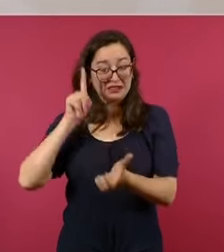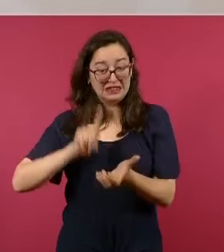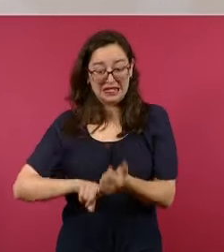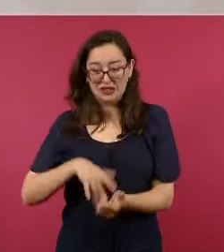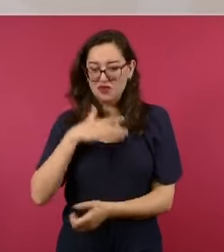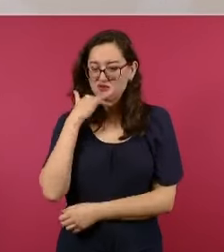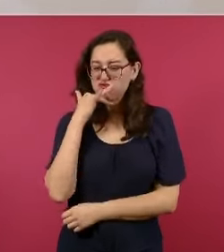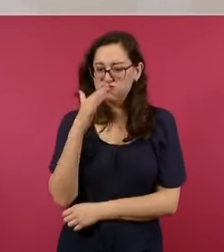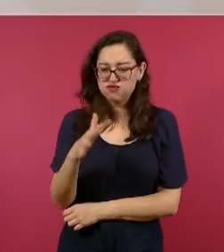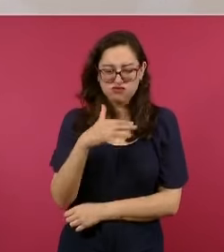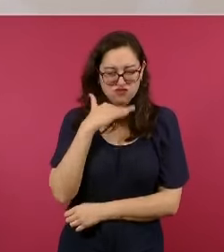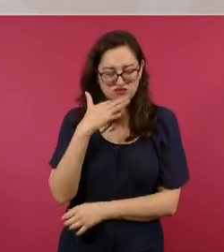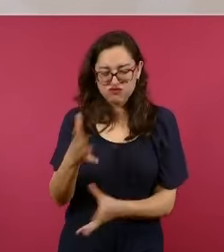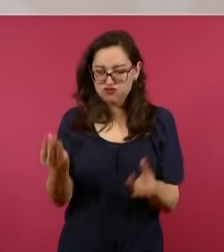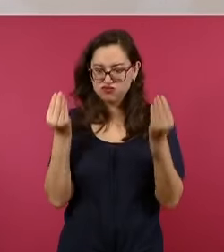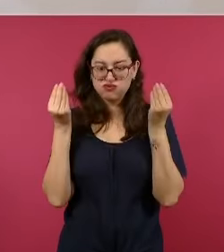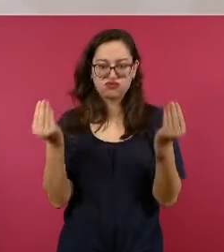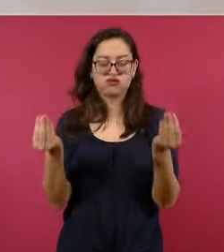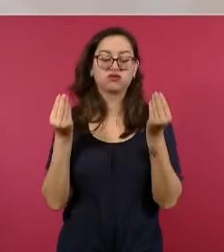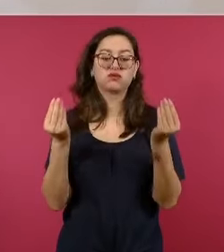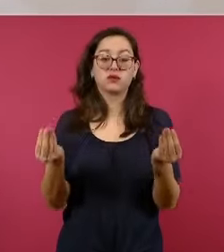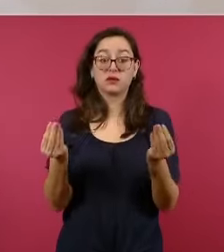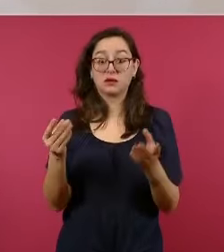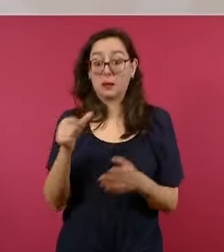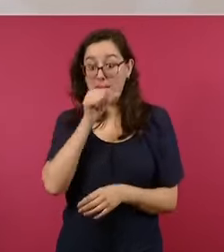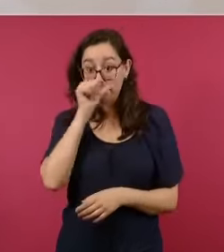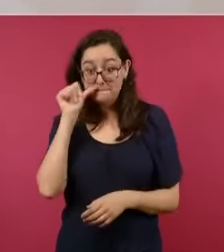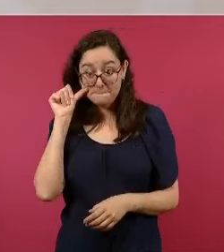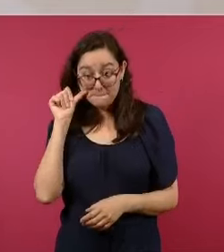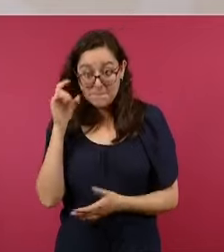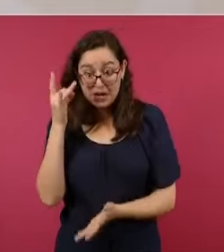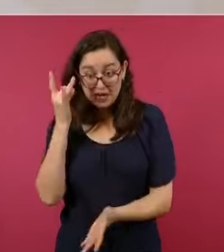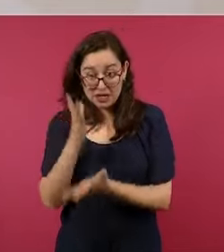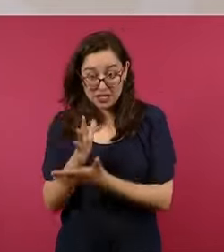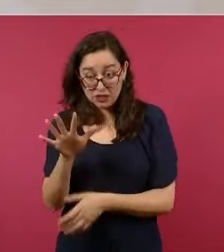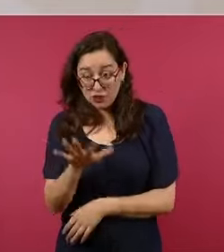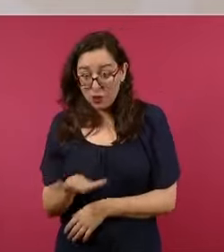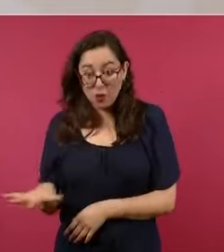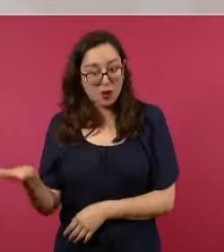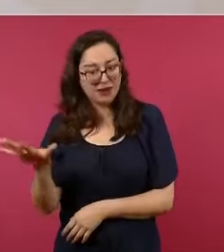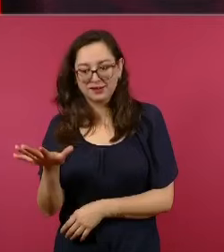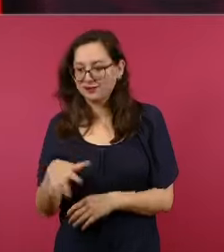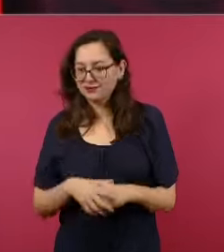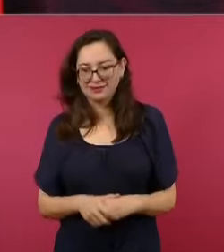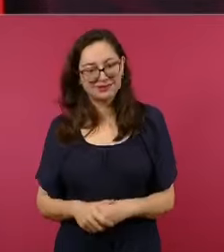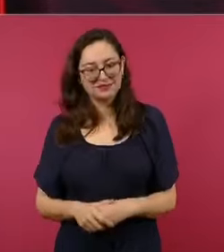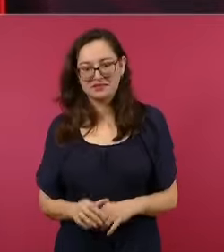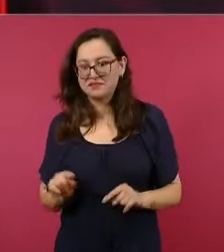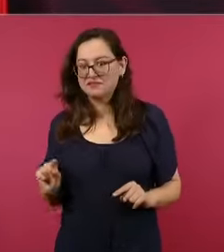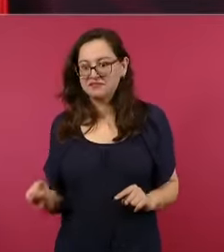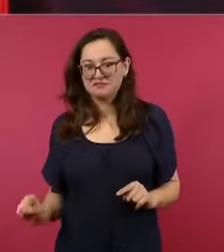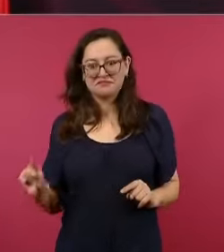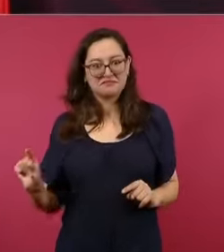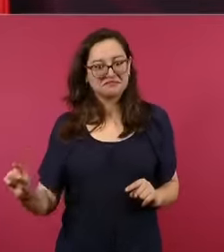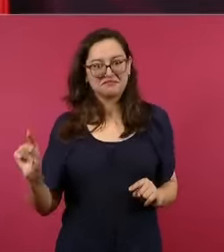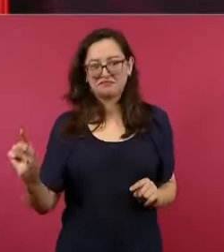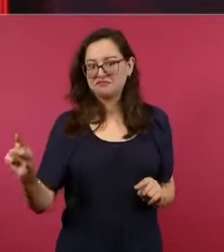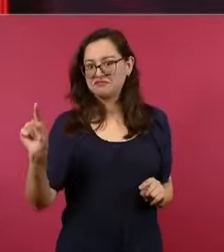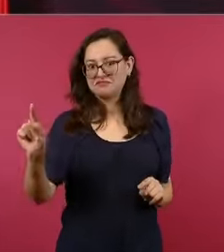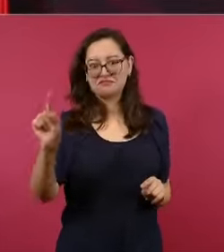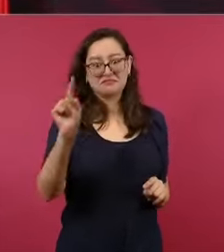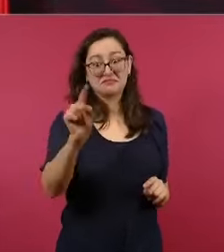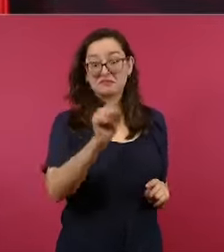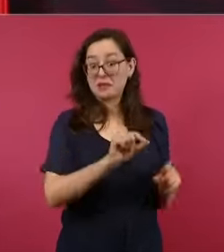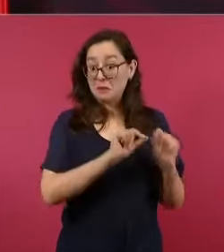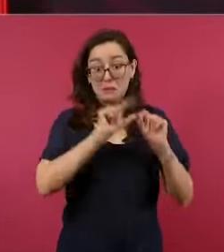porque no es nada más Benito Juárez es es todo todo todo todo